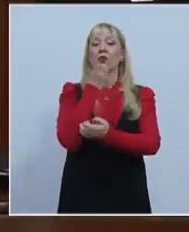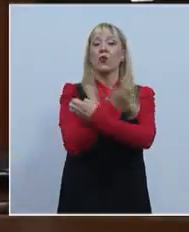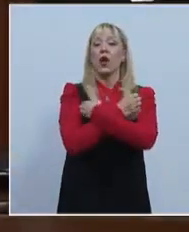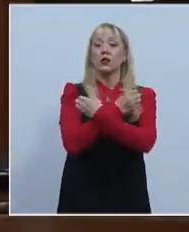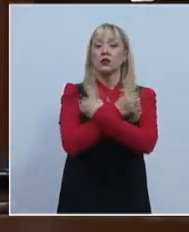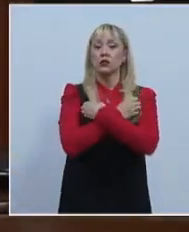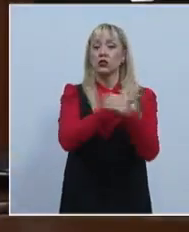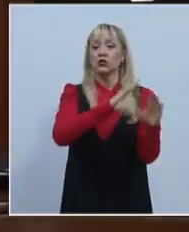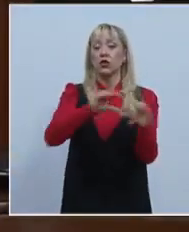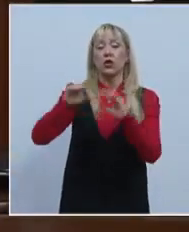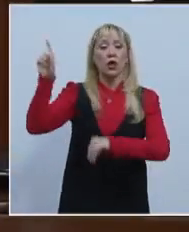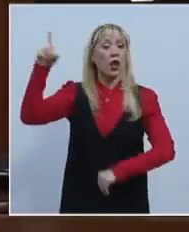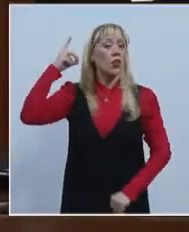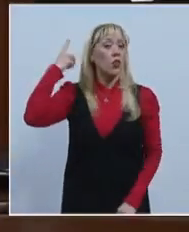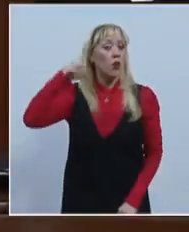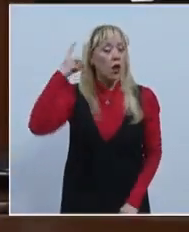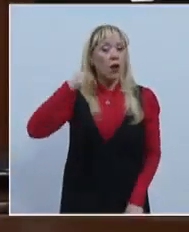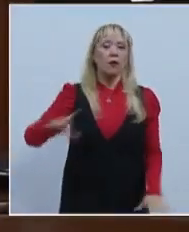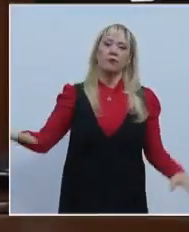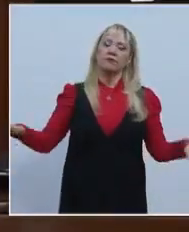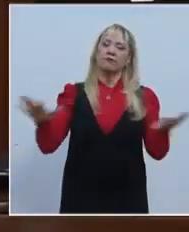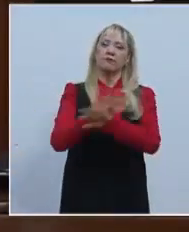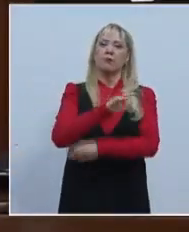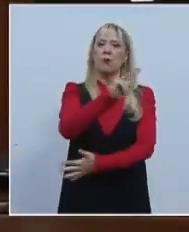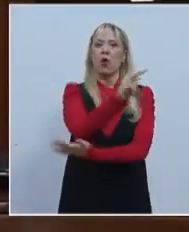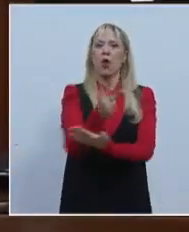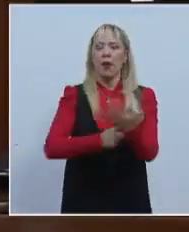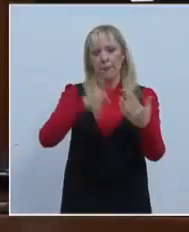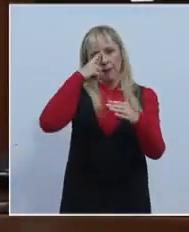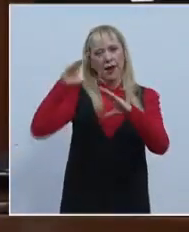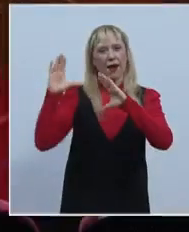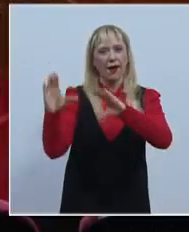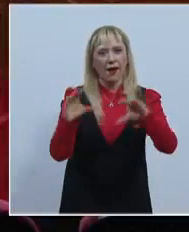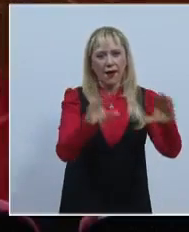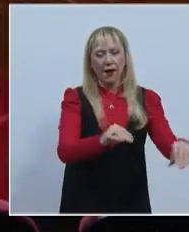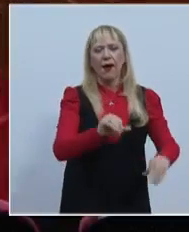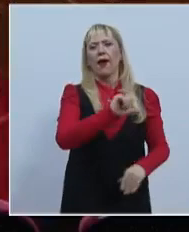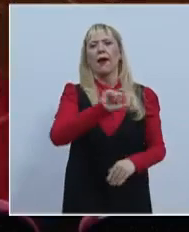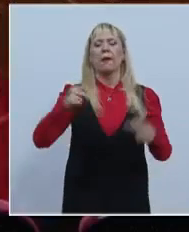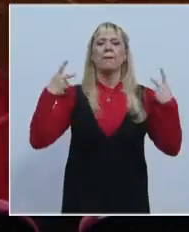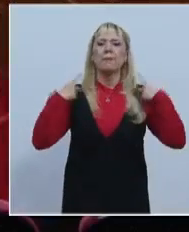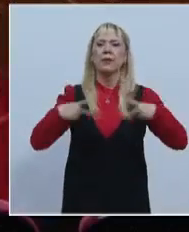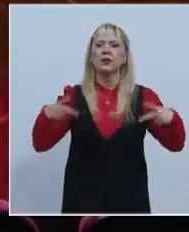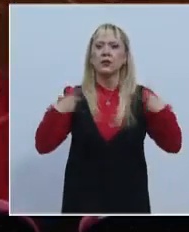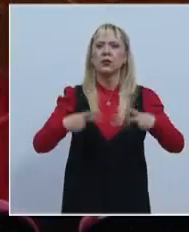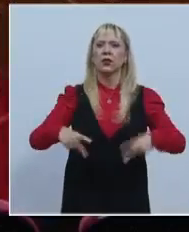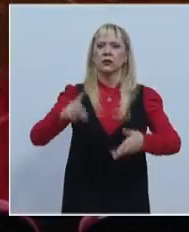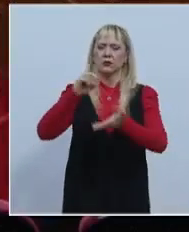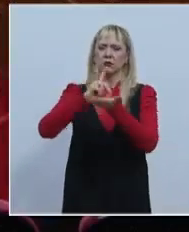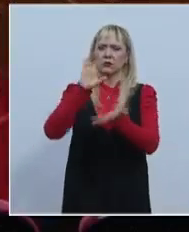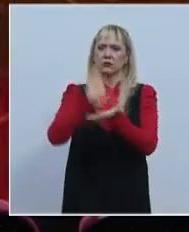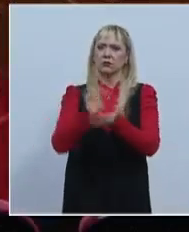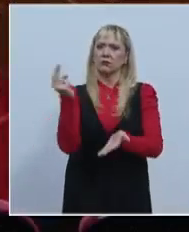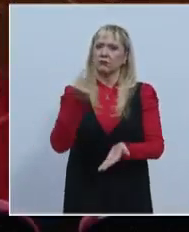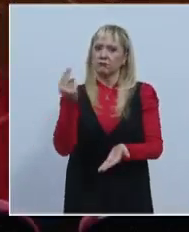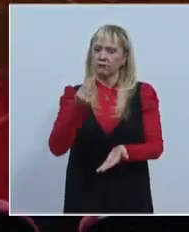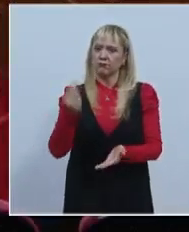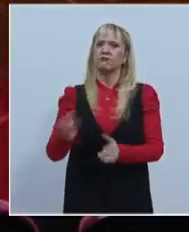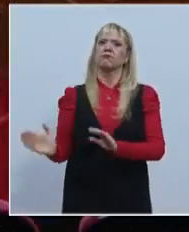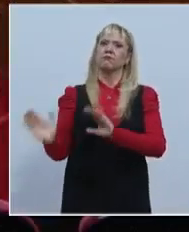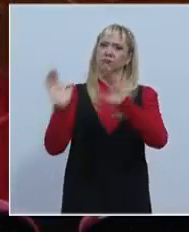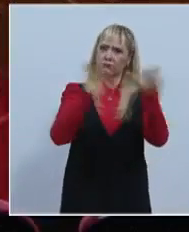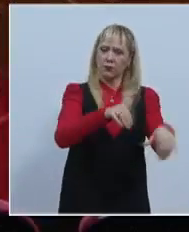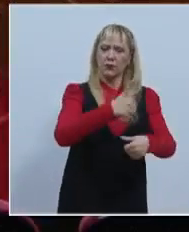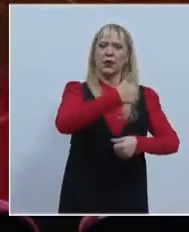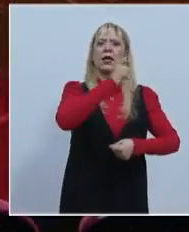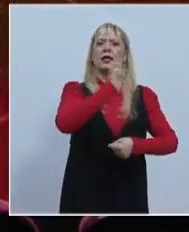de Durango, que modificaban los programas de educación para integrar a las personas con discapacidad en todos los niveles.